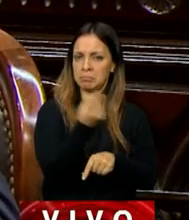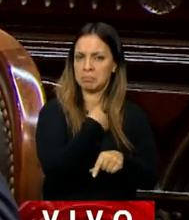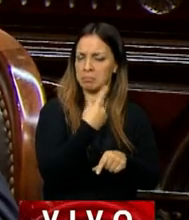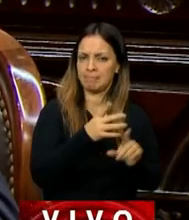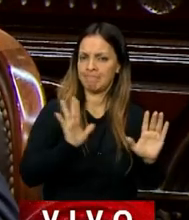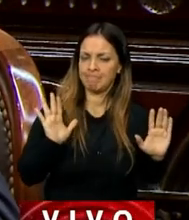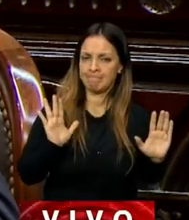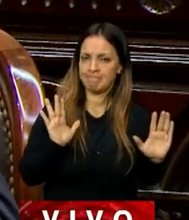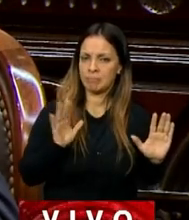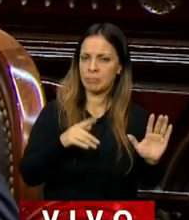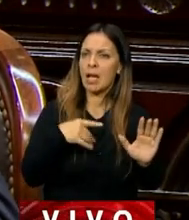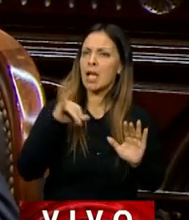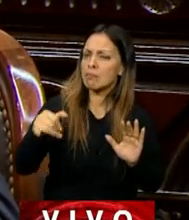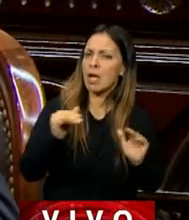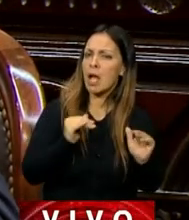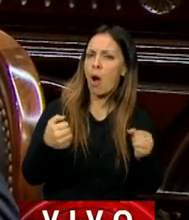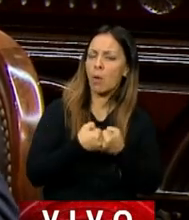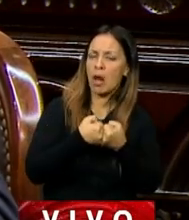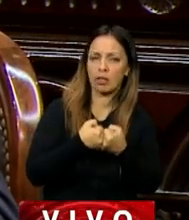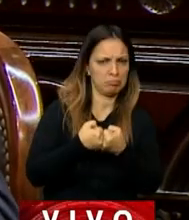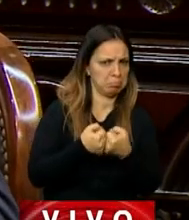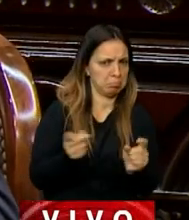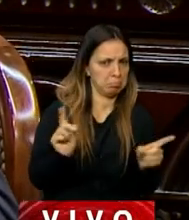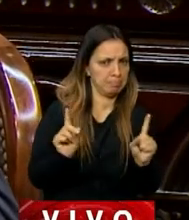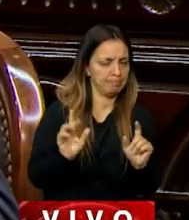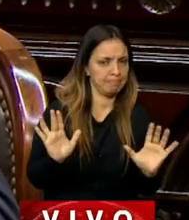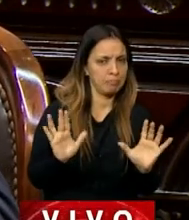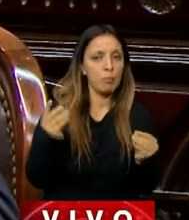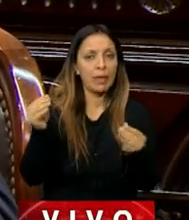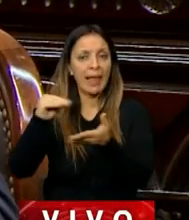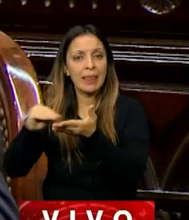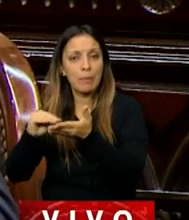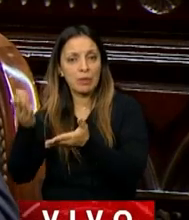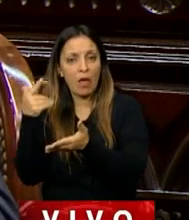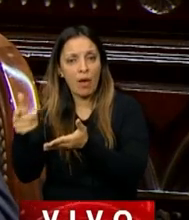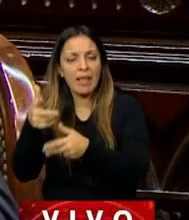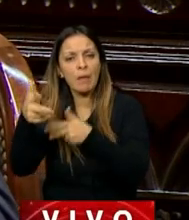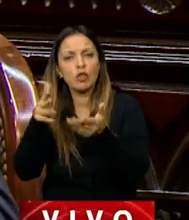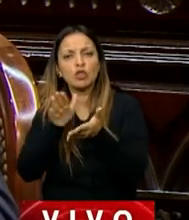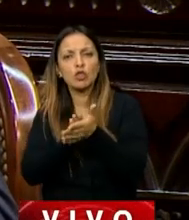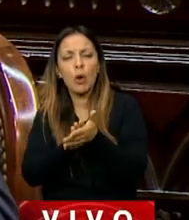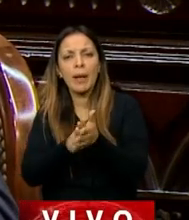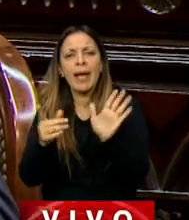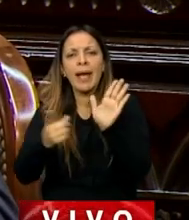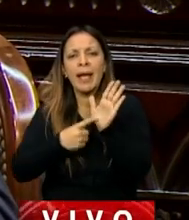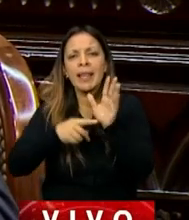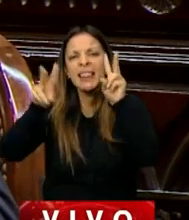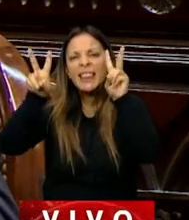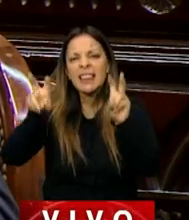no lo puede admitir. Digamos, porque el diputado propinante habló de una cuestión residual